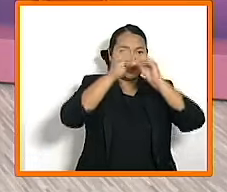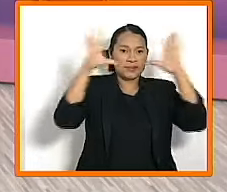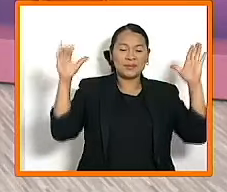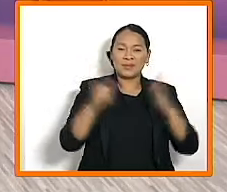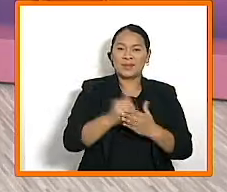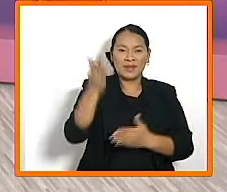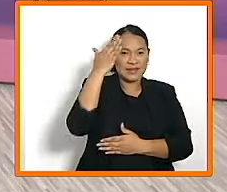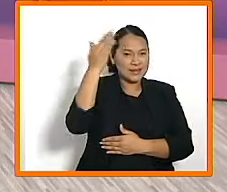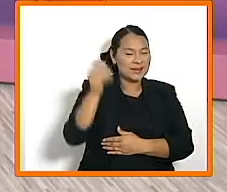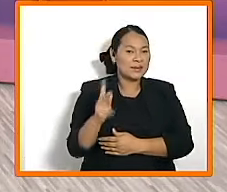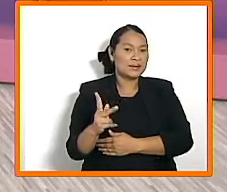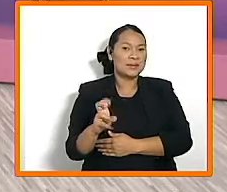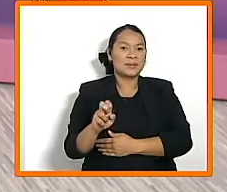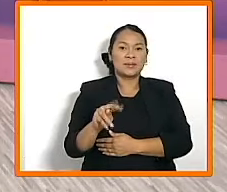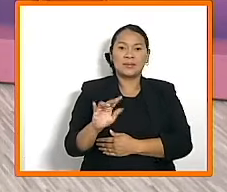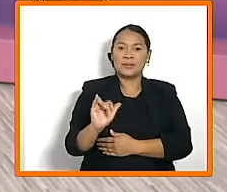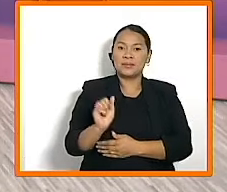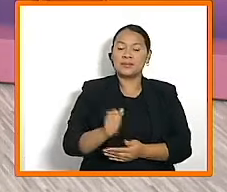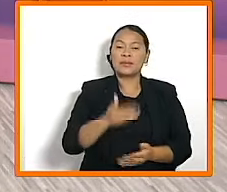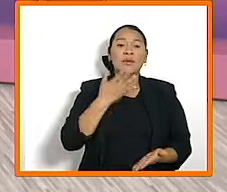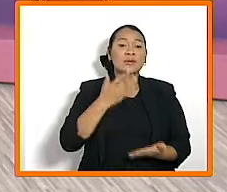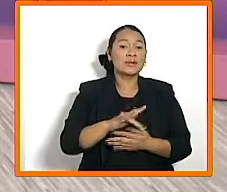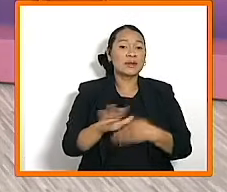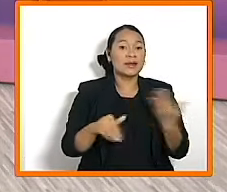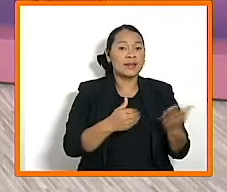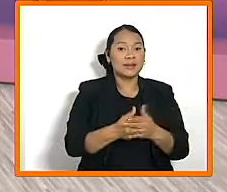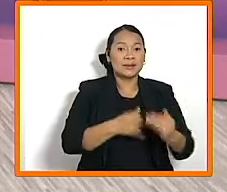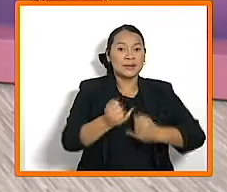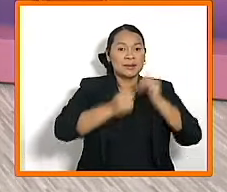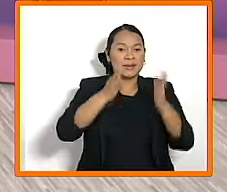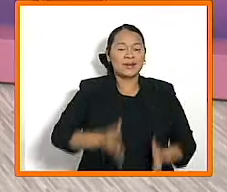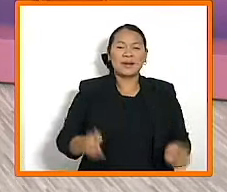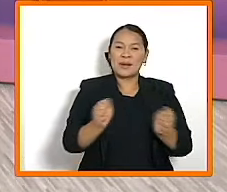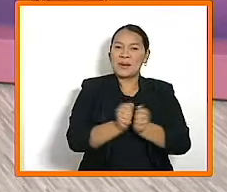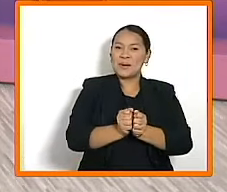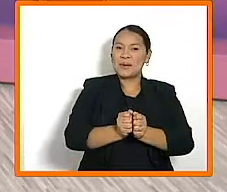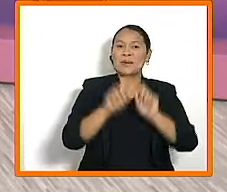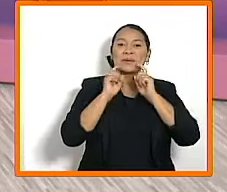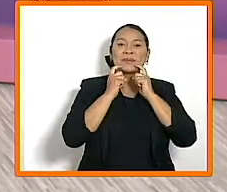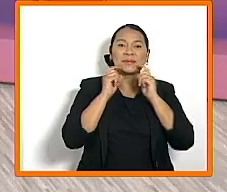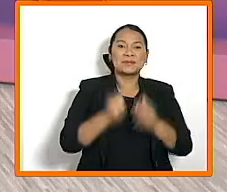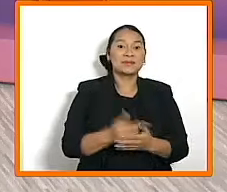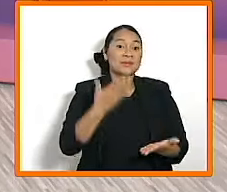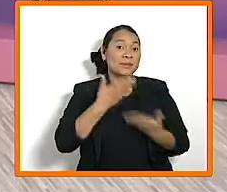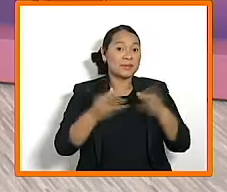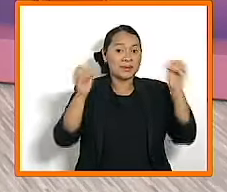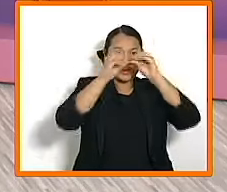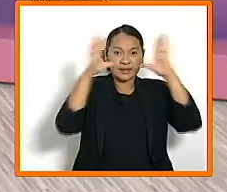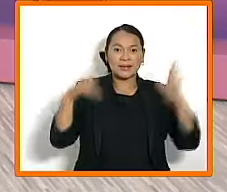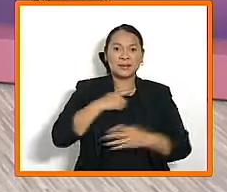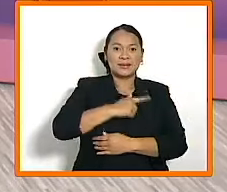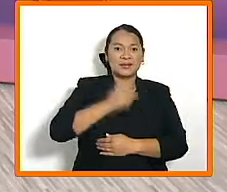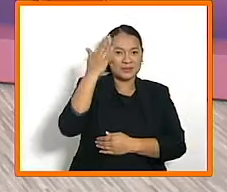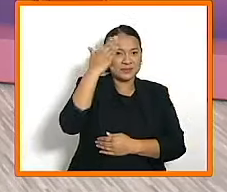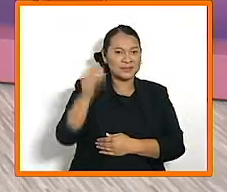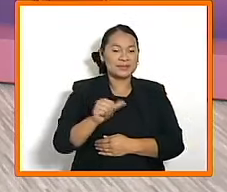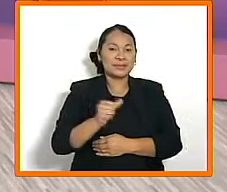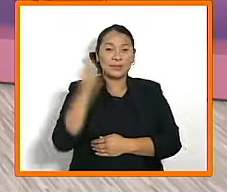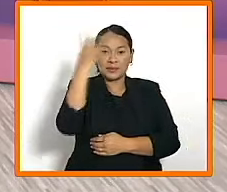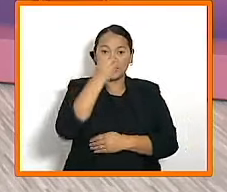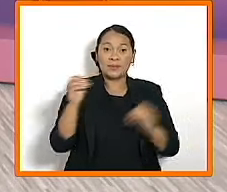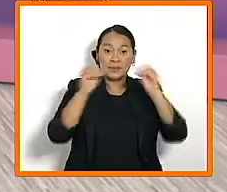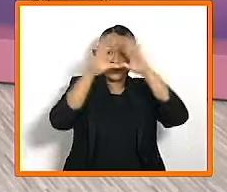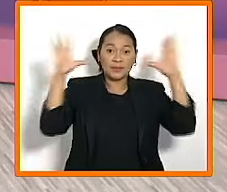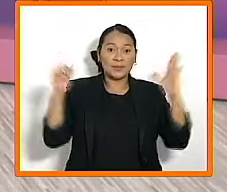Kenia Mondragón Deseándote toda la suerte en compañía de Tatiana muy buen día Tati Buenos días Kenia qué placer saludarte en esta agradable mañana de